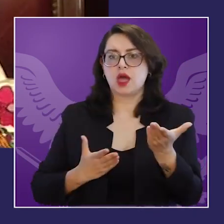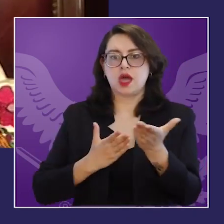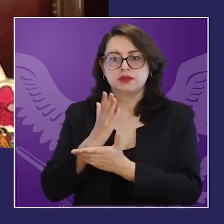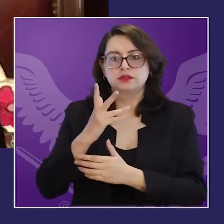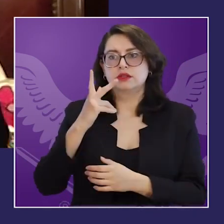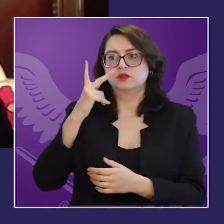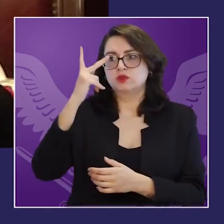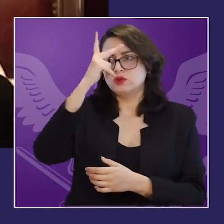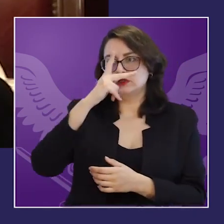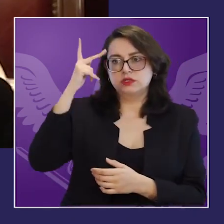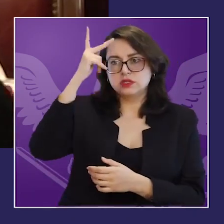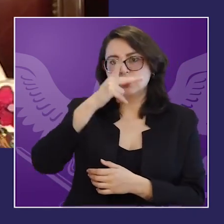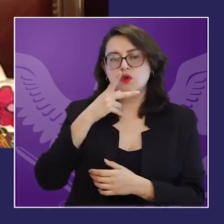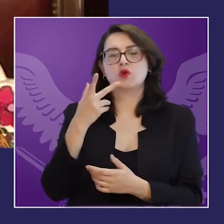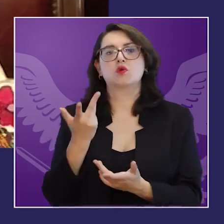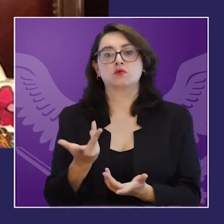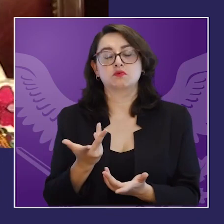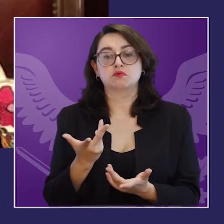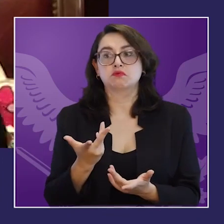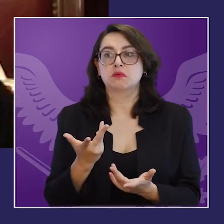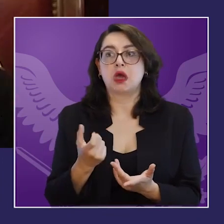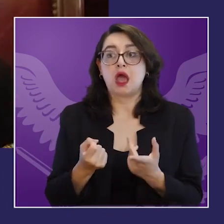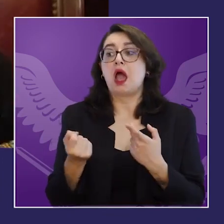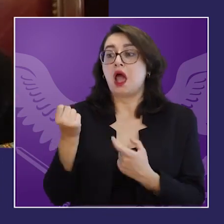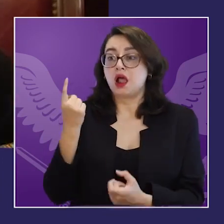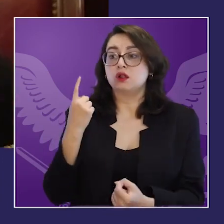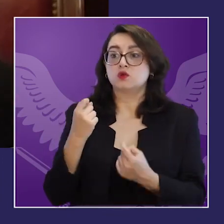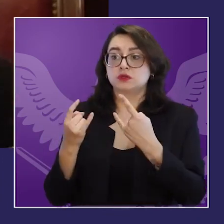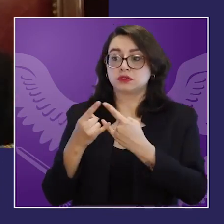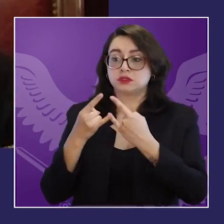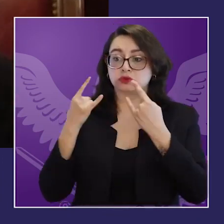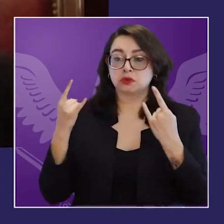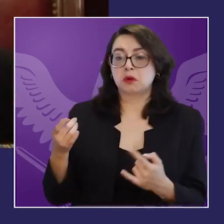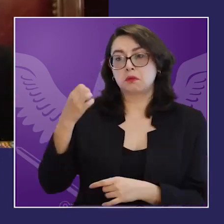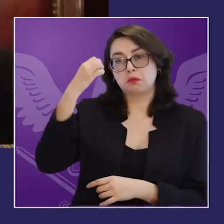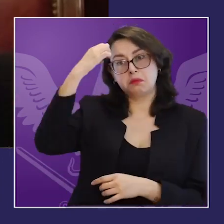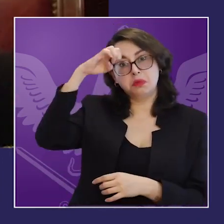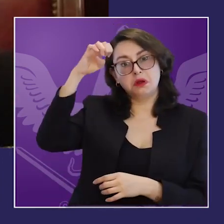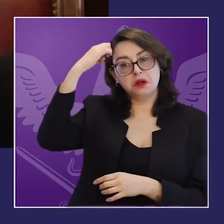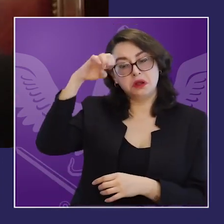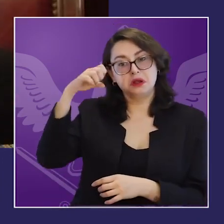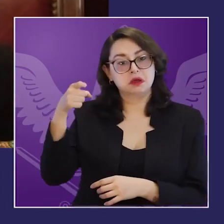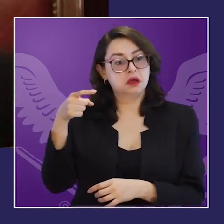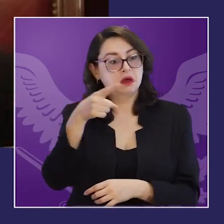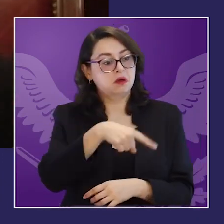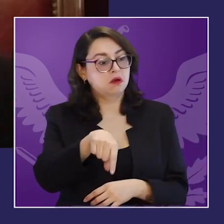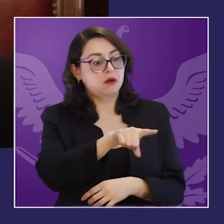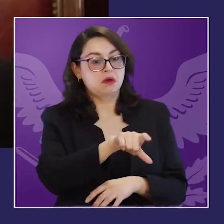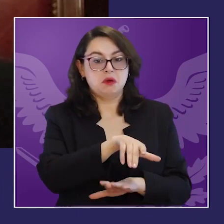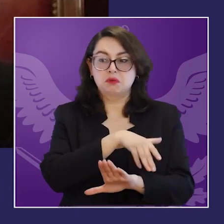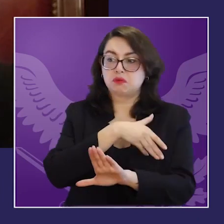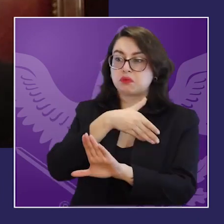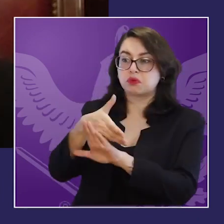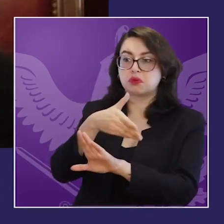a tratamiento psicológico de por vida. Hay algunas experiencias interesantes en las que en sentencias han obligado a agresores a